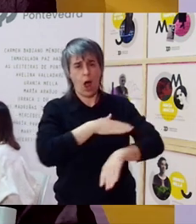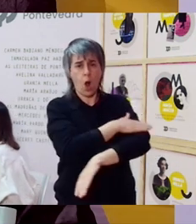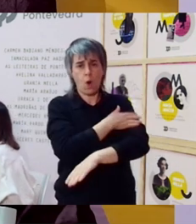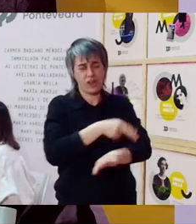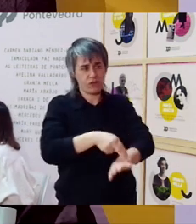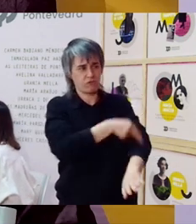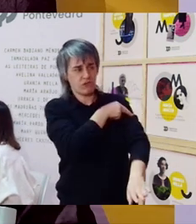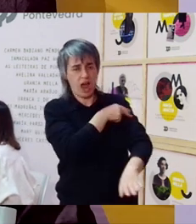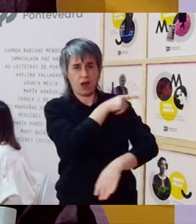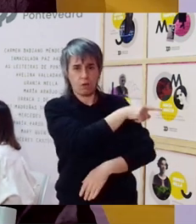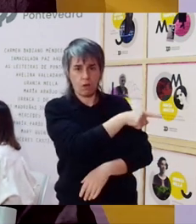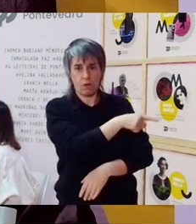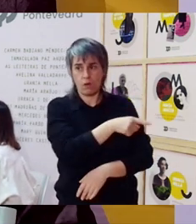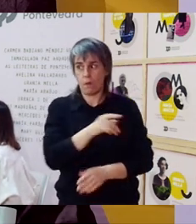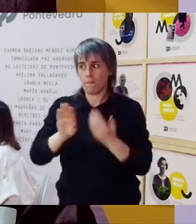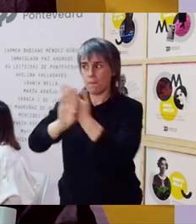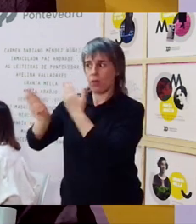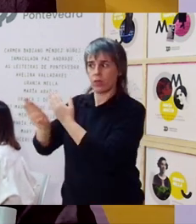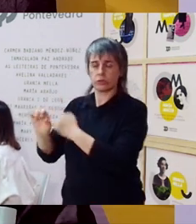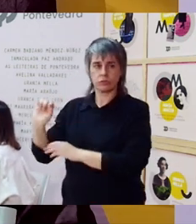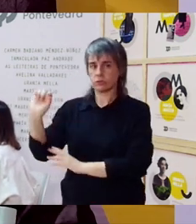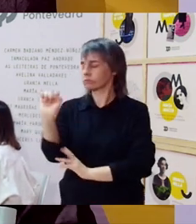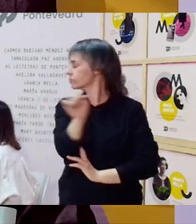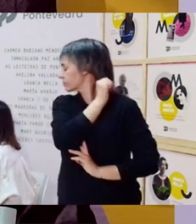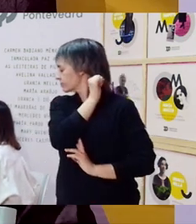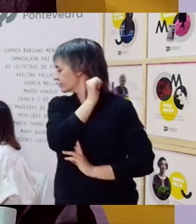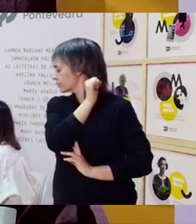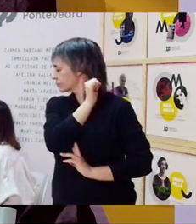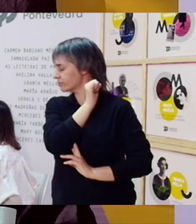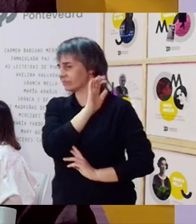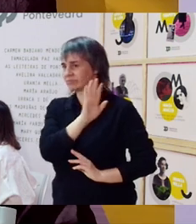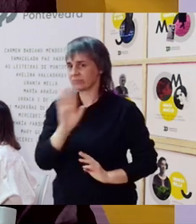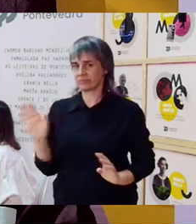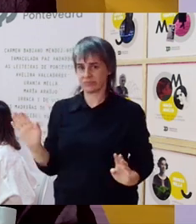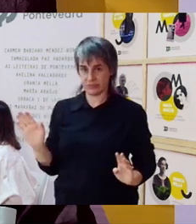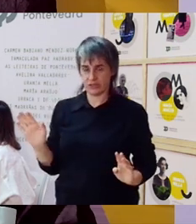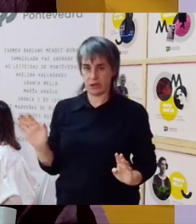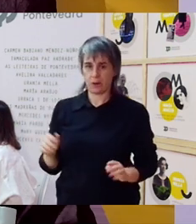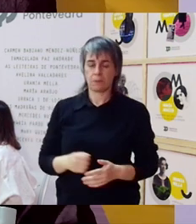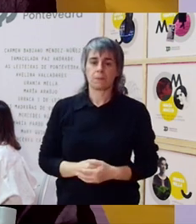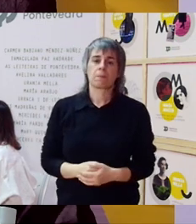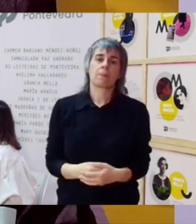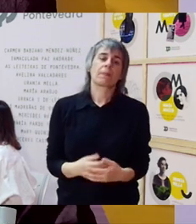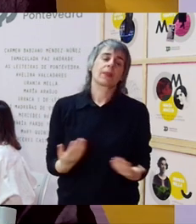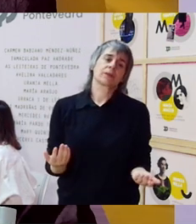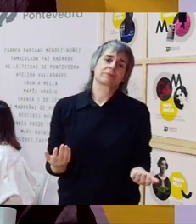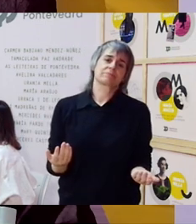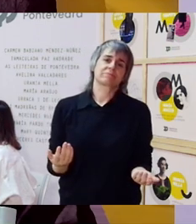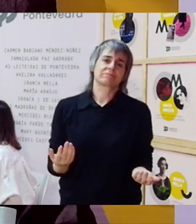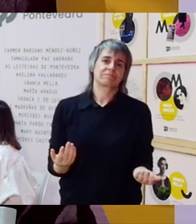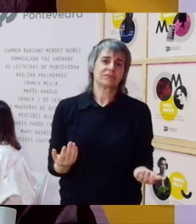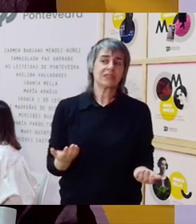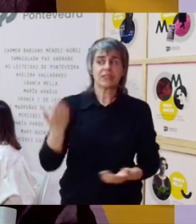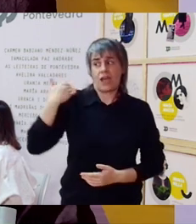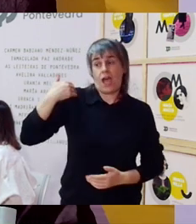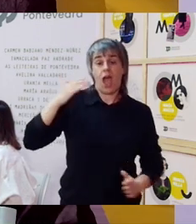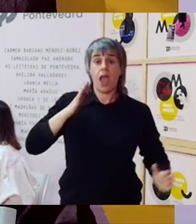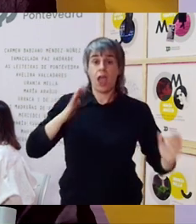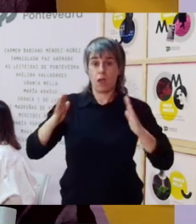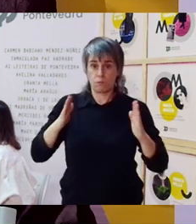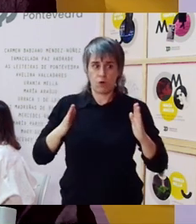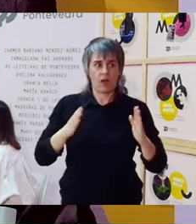milagros. E a xente daba a espalda. E claro, eran unhas rapazas que xa daquela tiñan